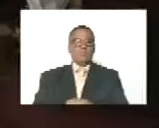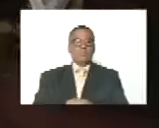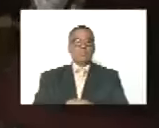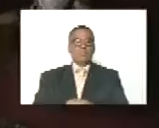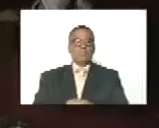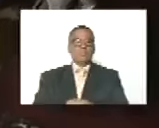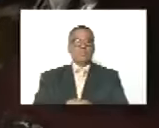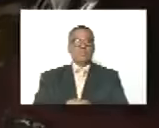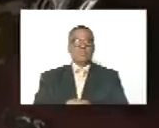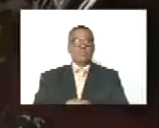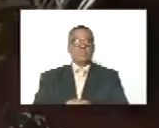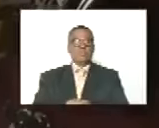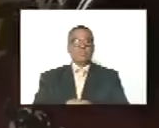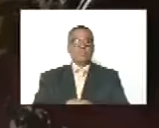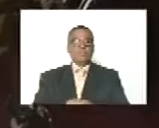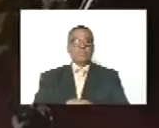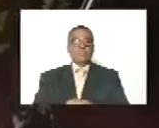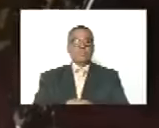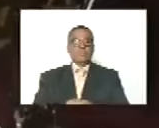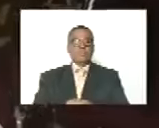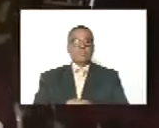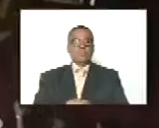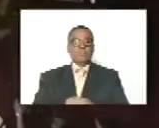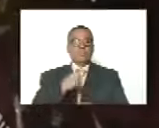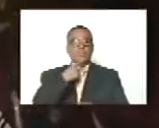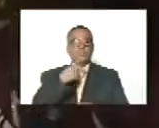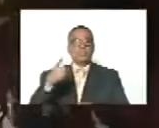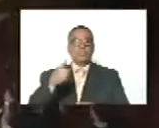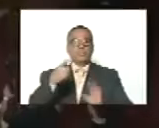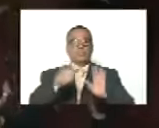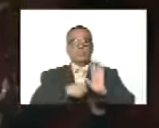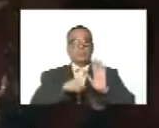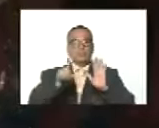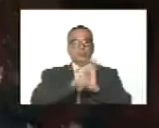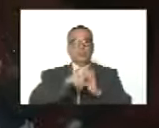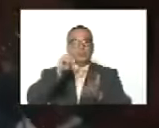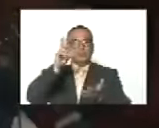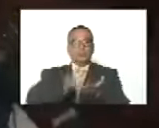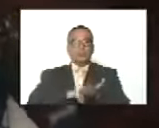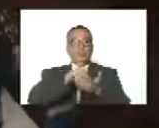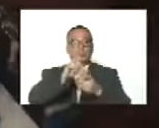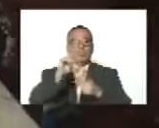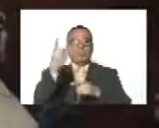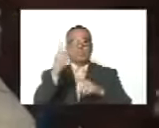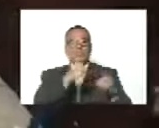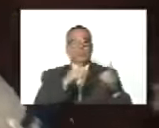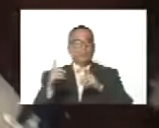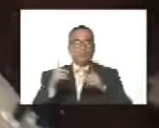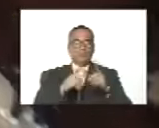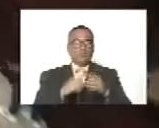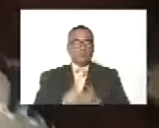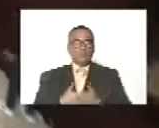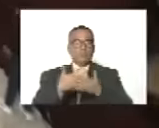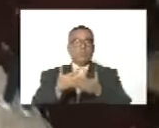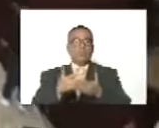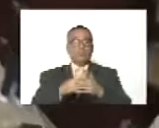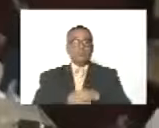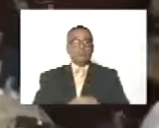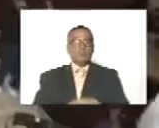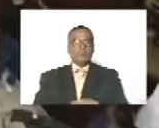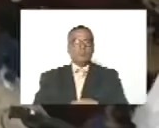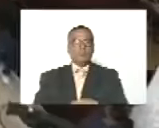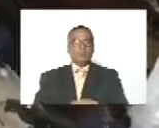Hago entrega de esta ley para su aprobación en primera discusión